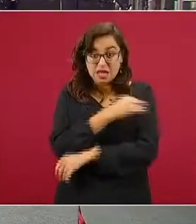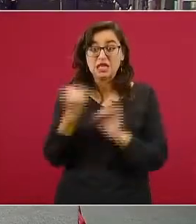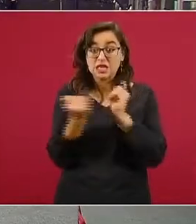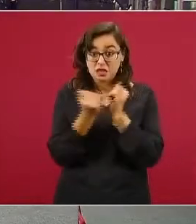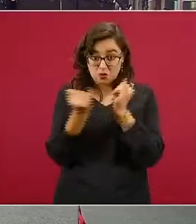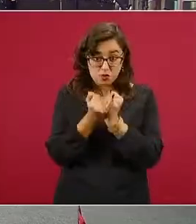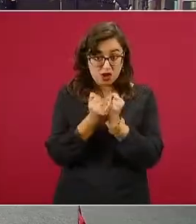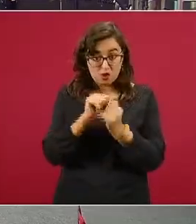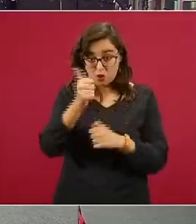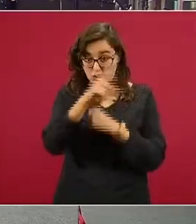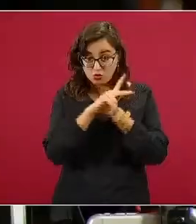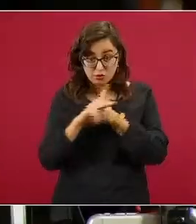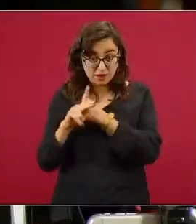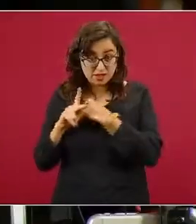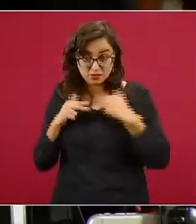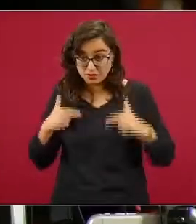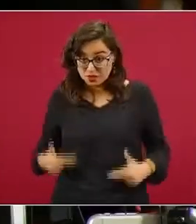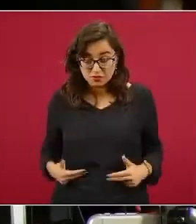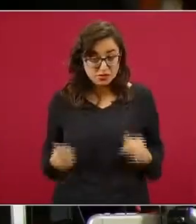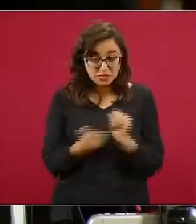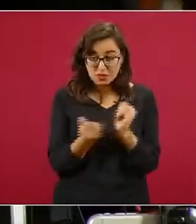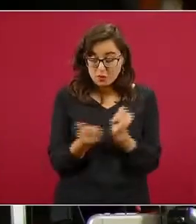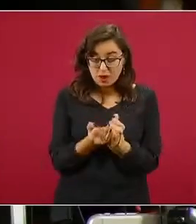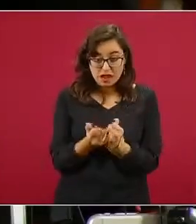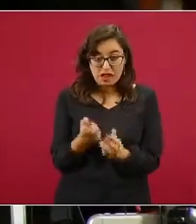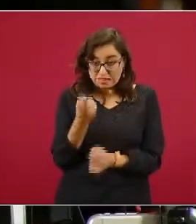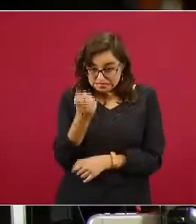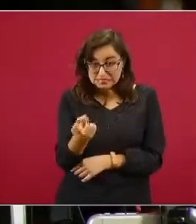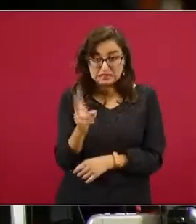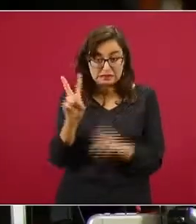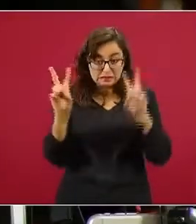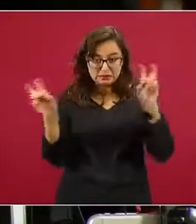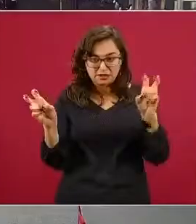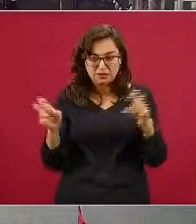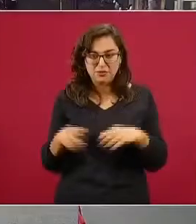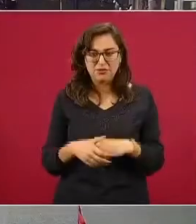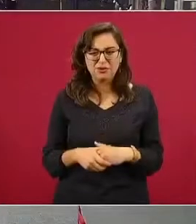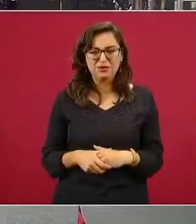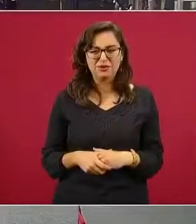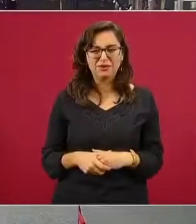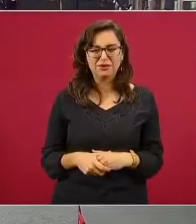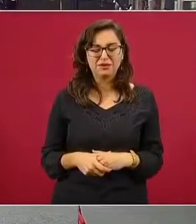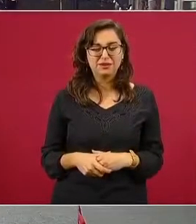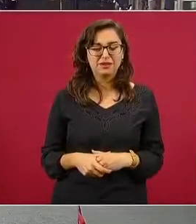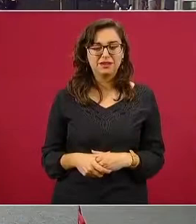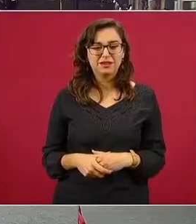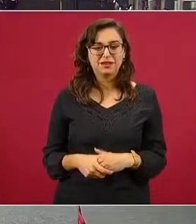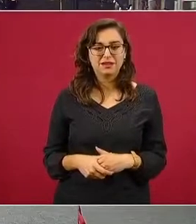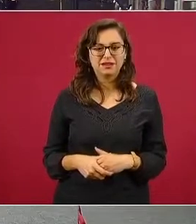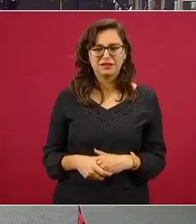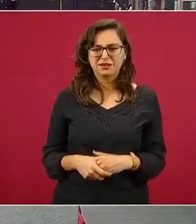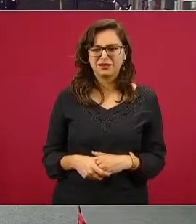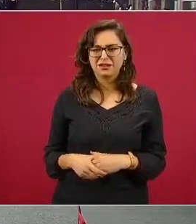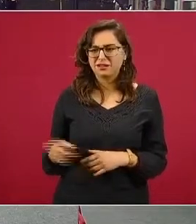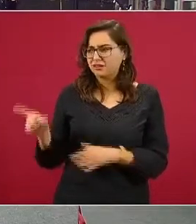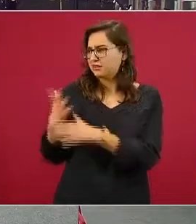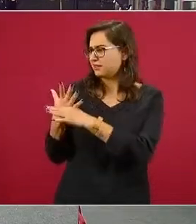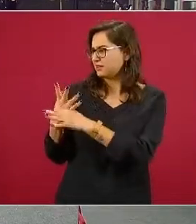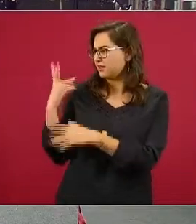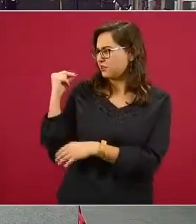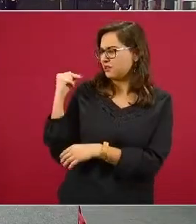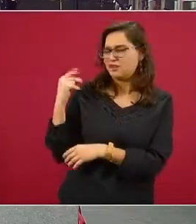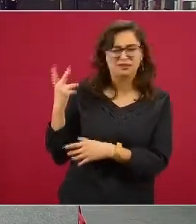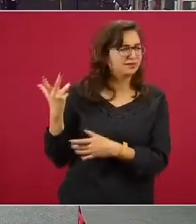seres humanos tendríamos que ser vacunados. ¿Más o menos va por ahí el asunto? Gracias. Muchas gracias. Héctor dice que no. Muchas